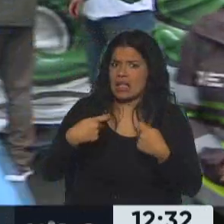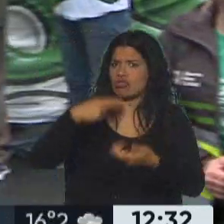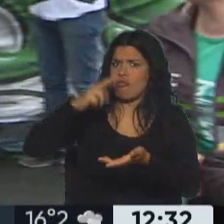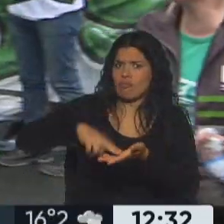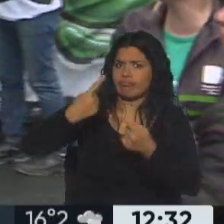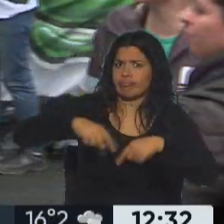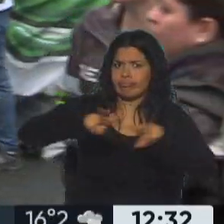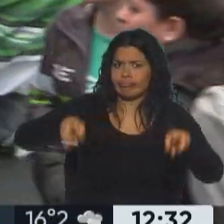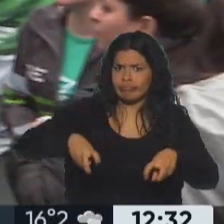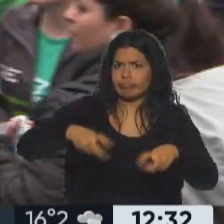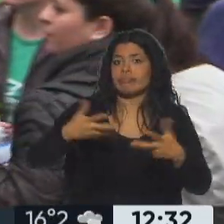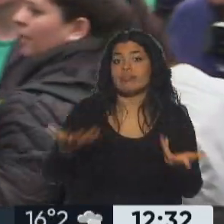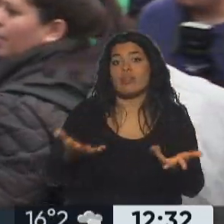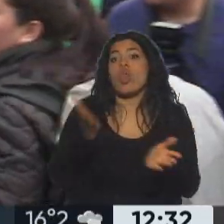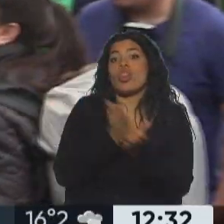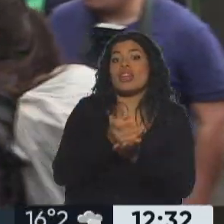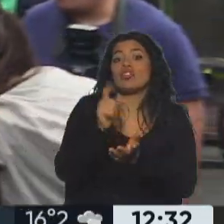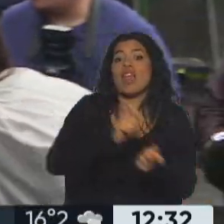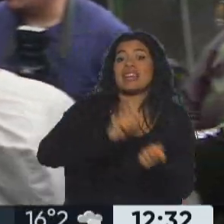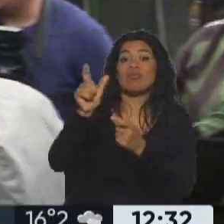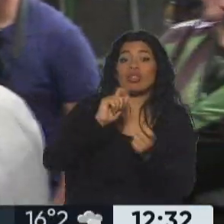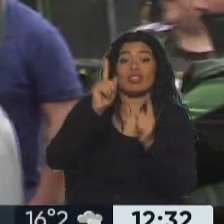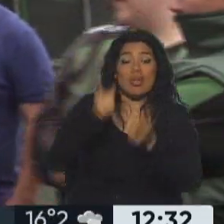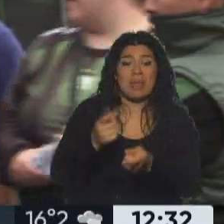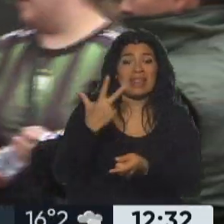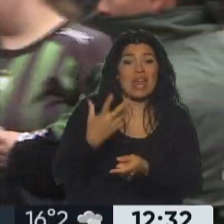quitar todas las retenciones, los derechos de exportación, es 3